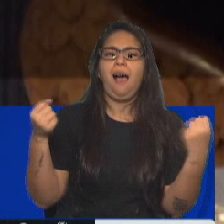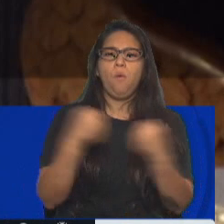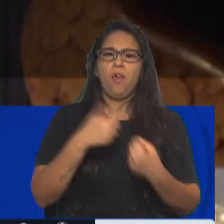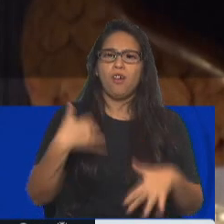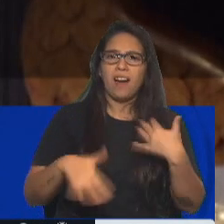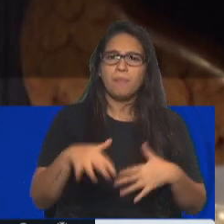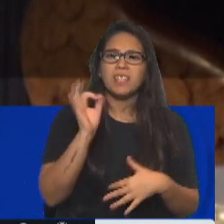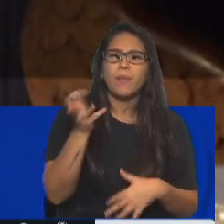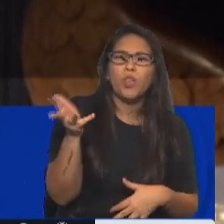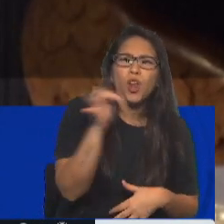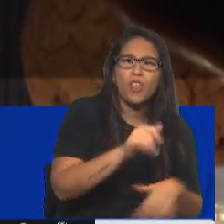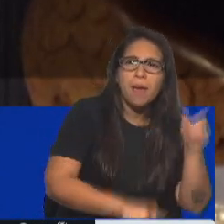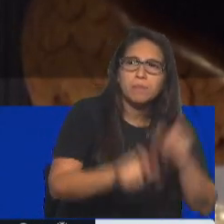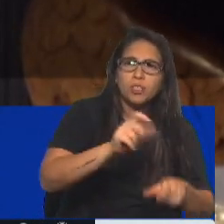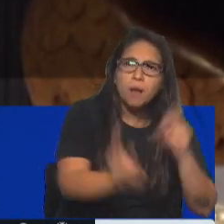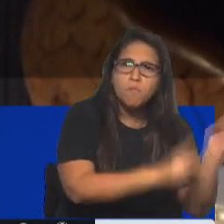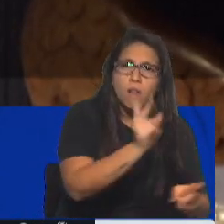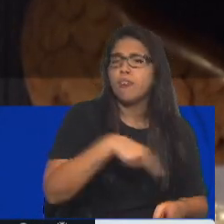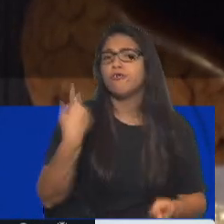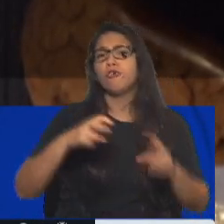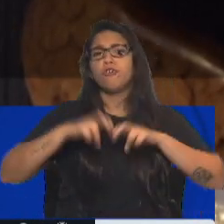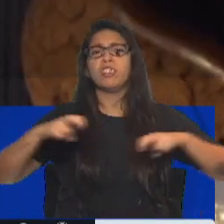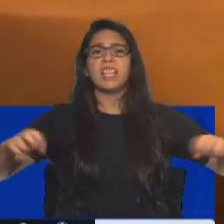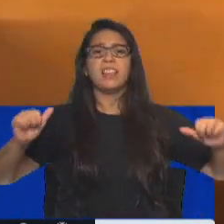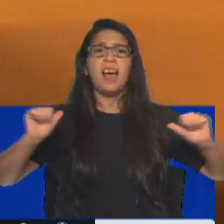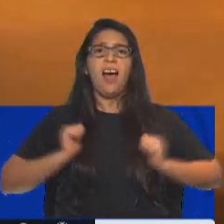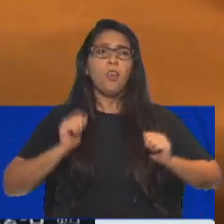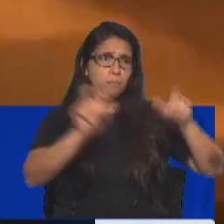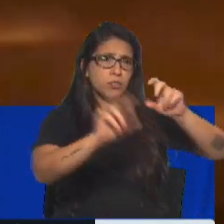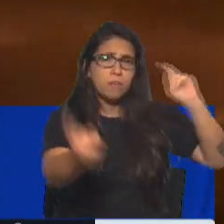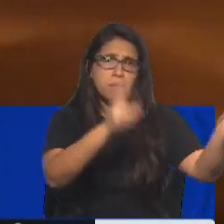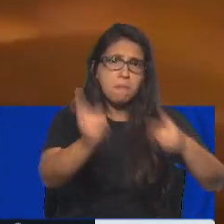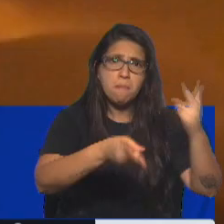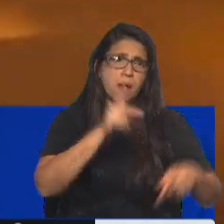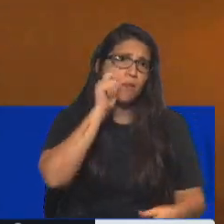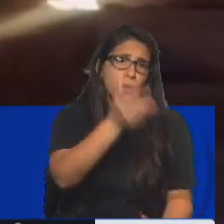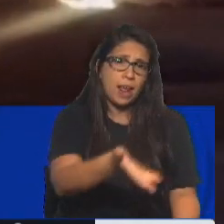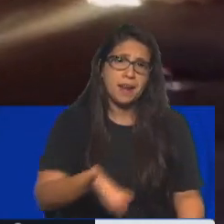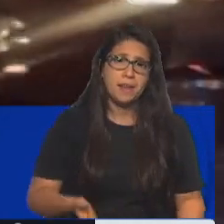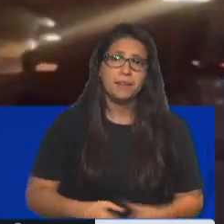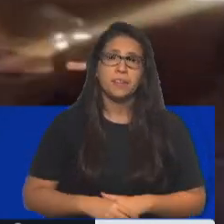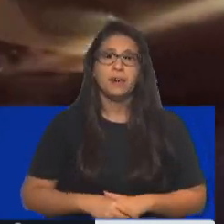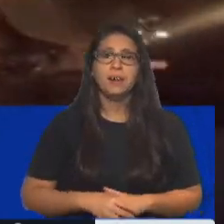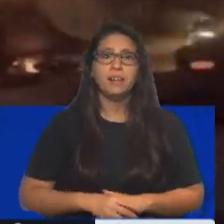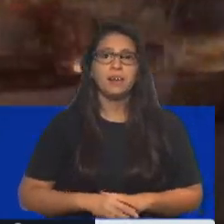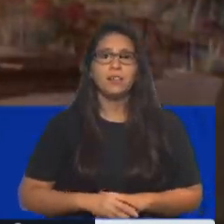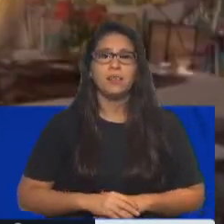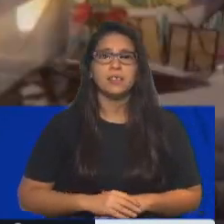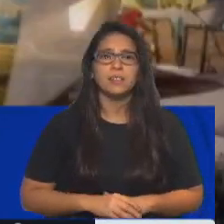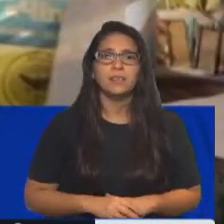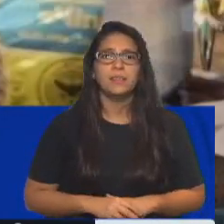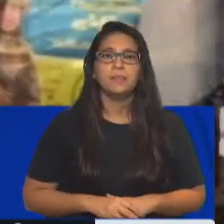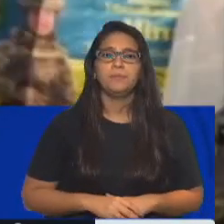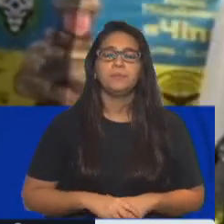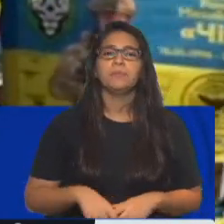killed. It's not like, as we sit here, 2 people will be killed. Think of it. Por lo tanto, por ahora el eventual cese de las